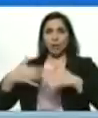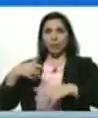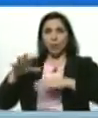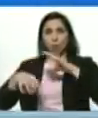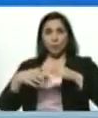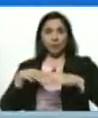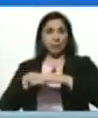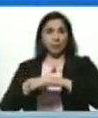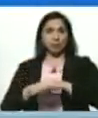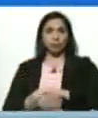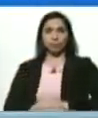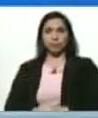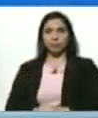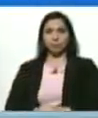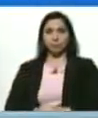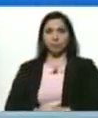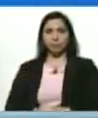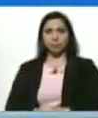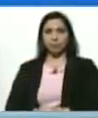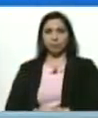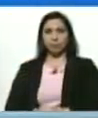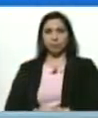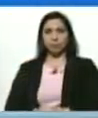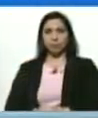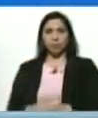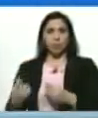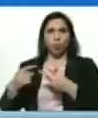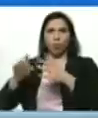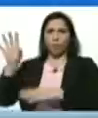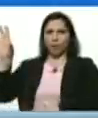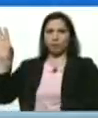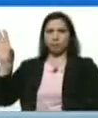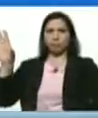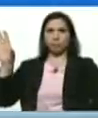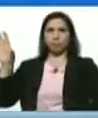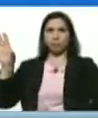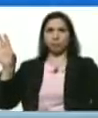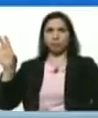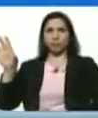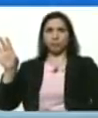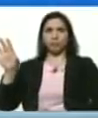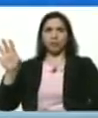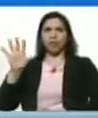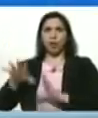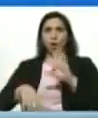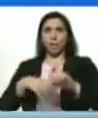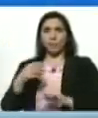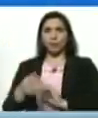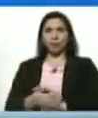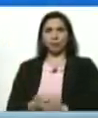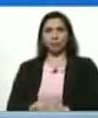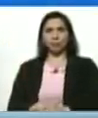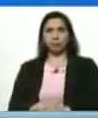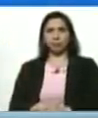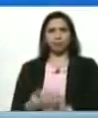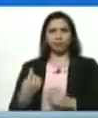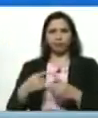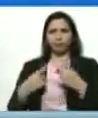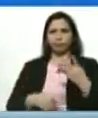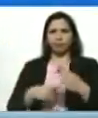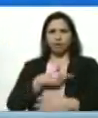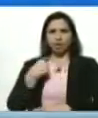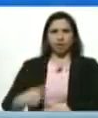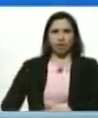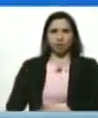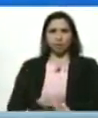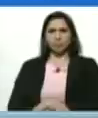patos de filipinas verdad compre durazno en china